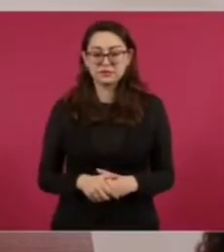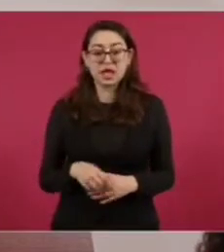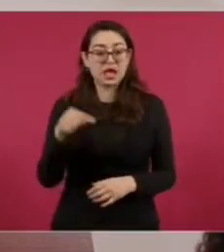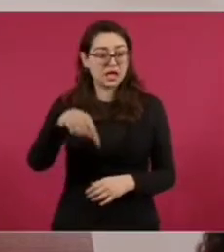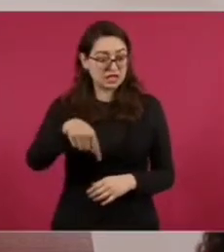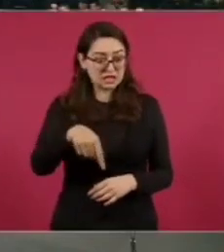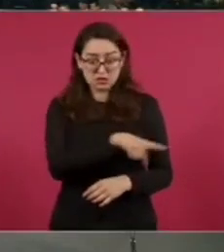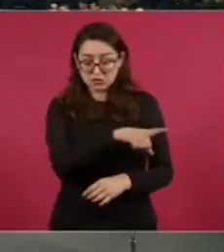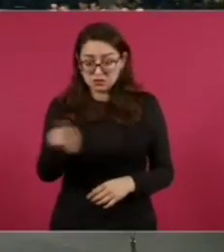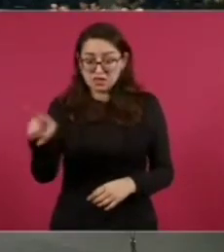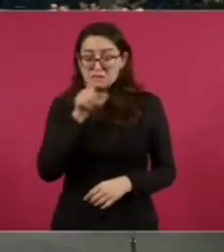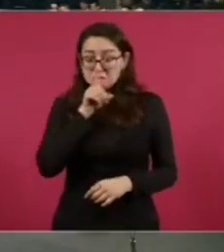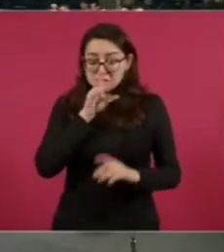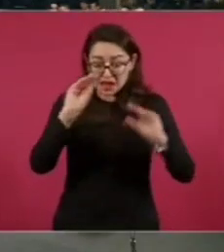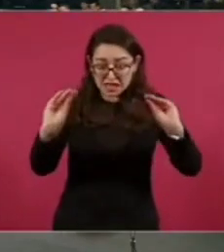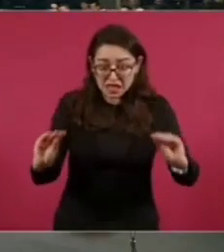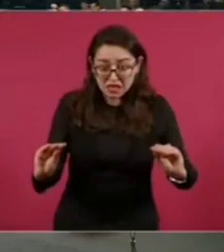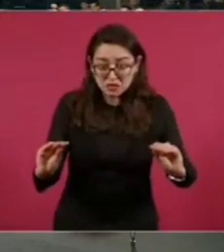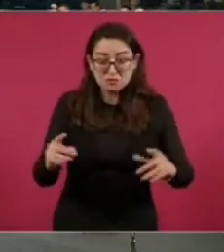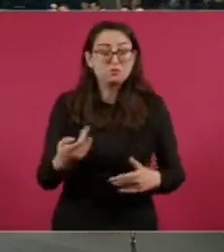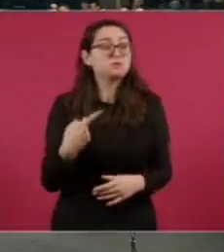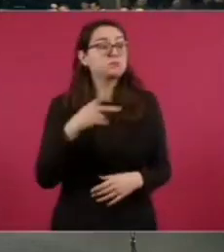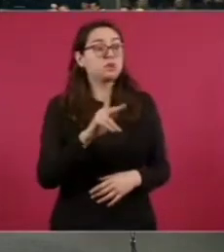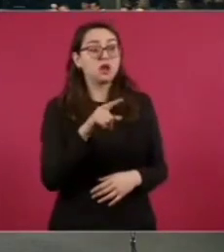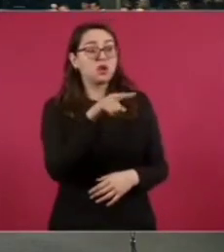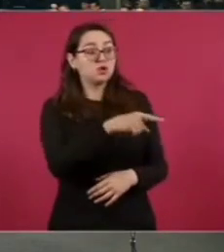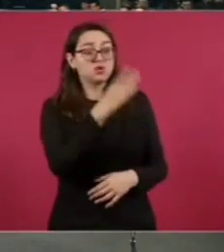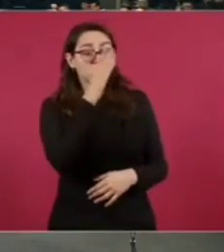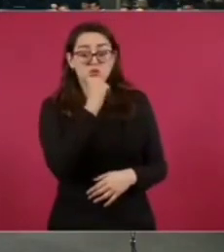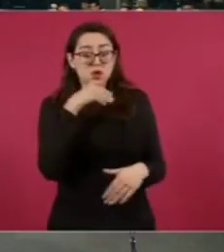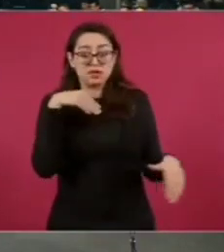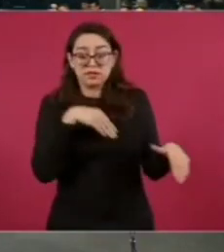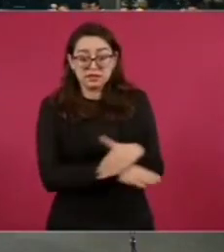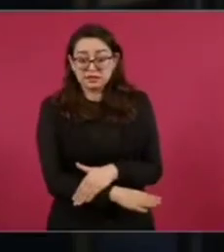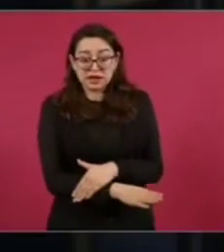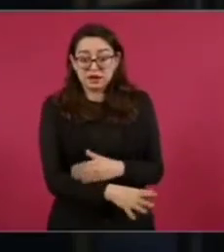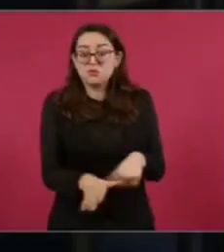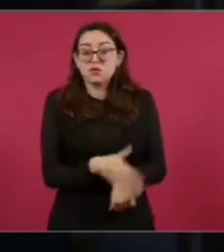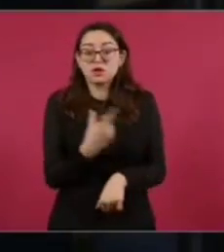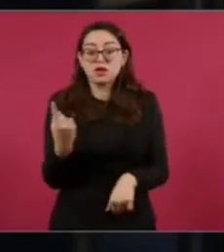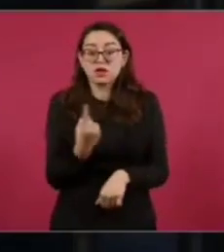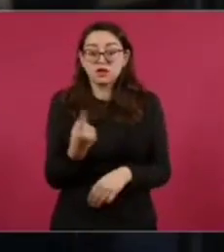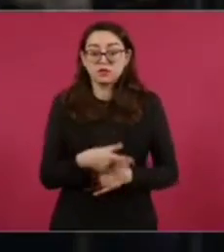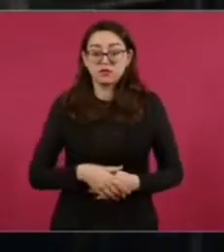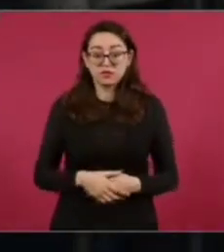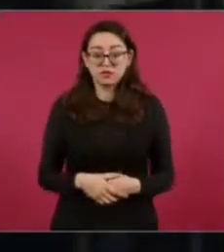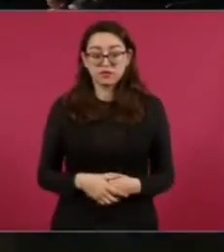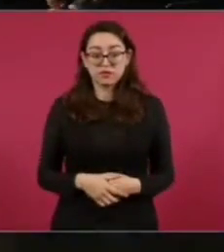No, están en sala de prensa. Pero están en sala de prensa, a mí me dicen que no los dejan entrar.